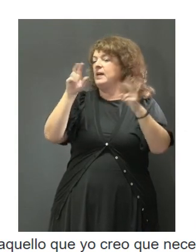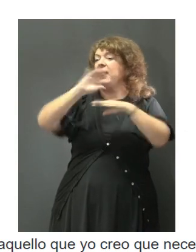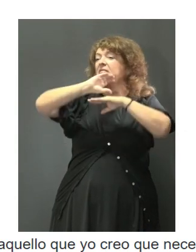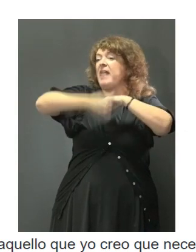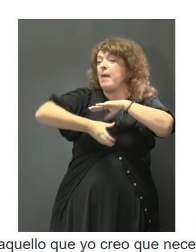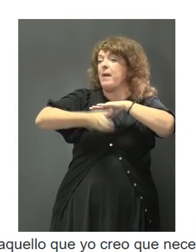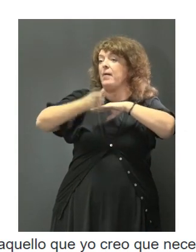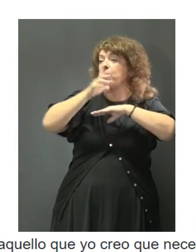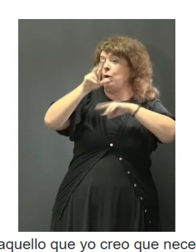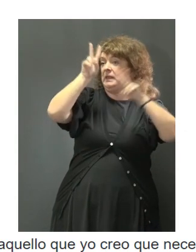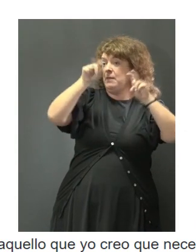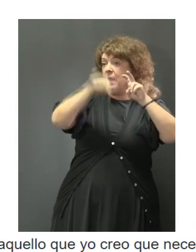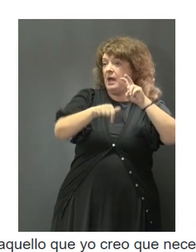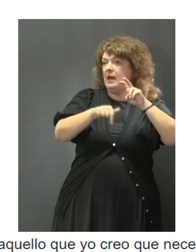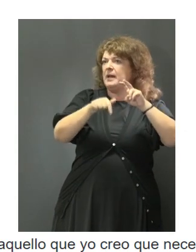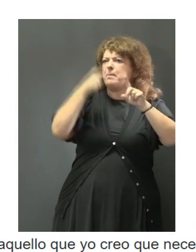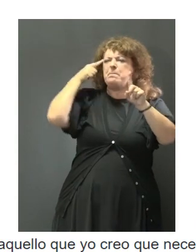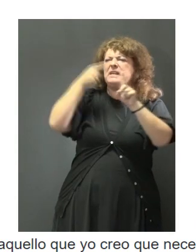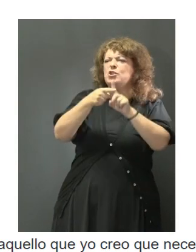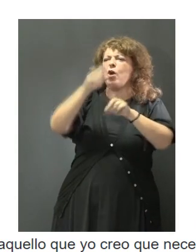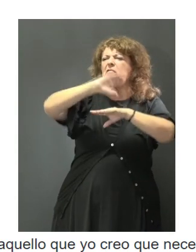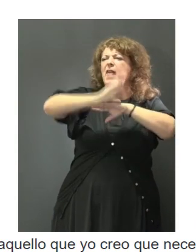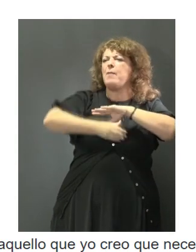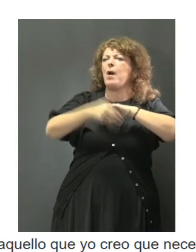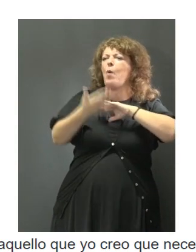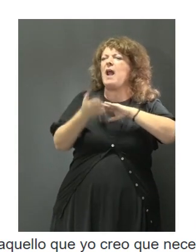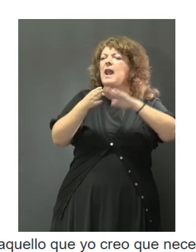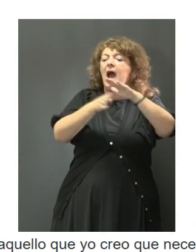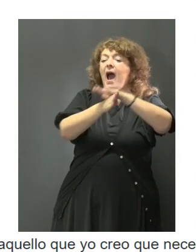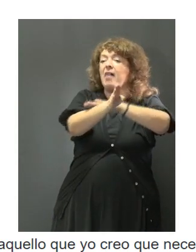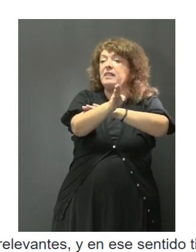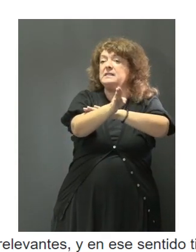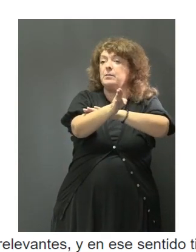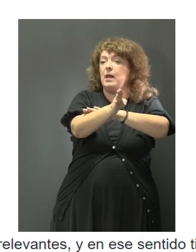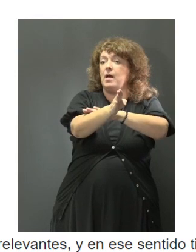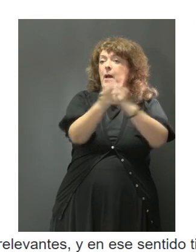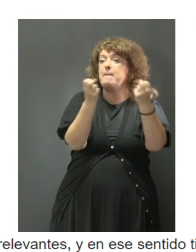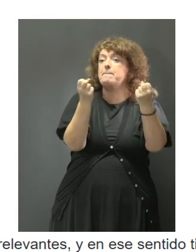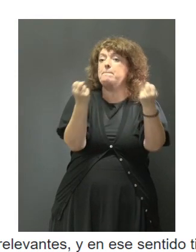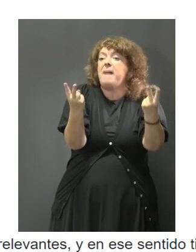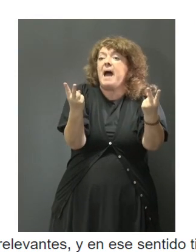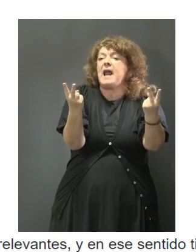CEAPAT y con la misión del CEAPAT, que es la accesibilidad para la